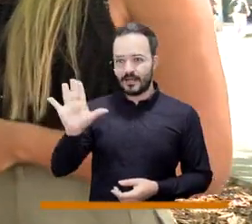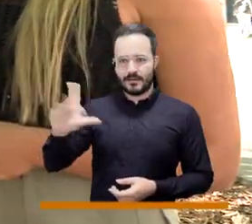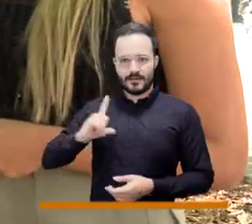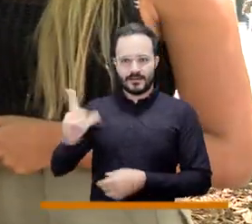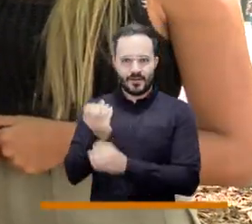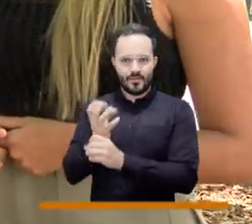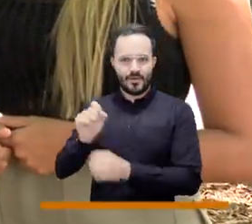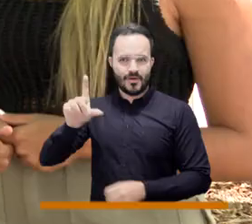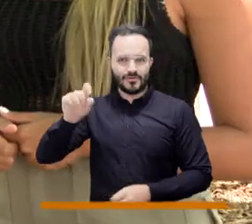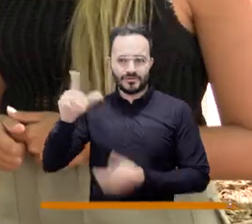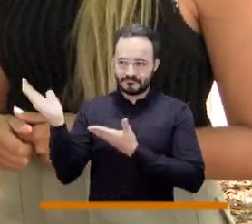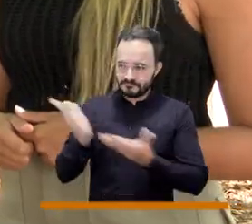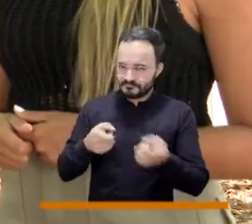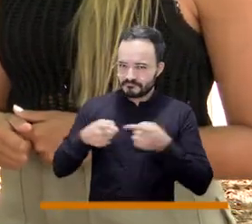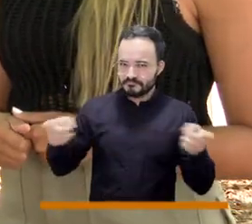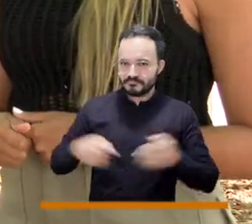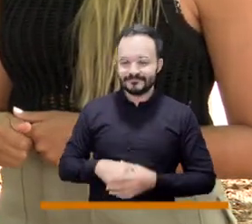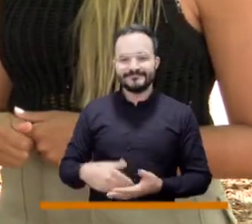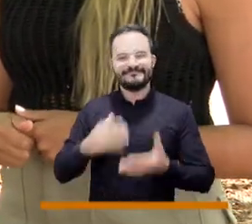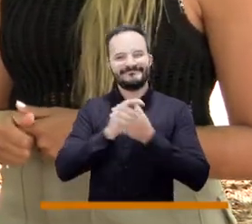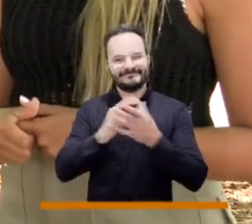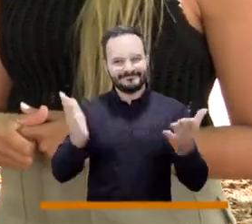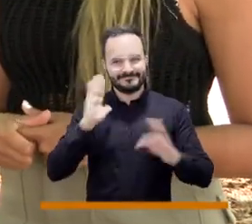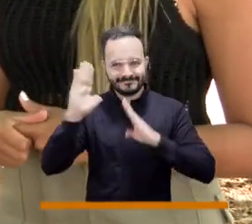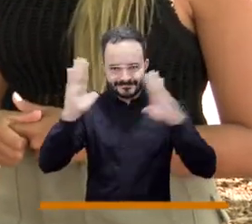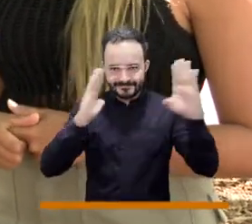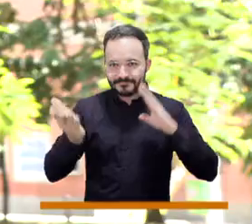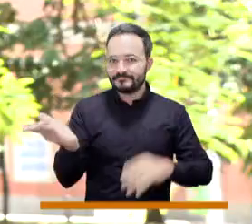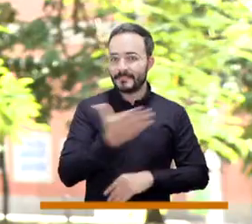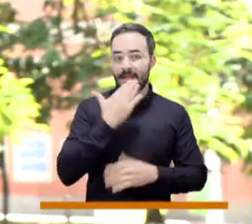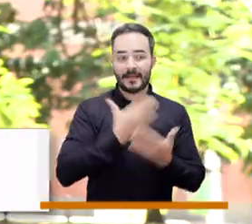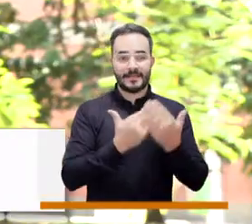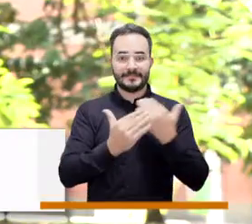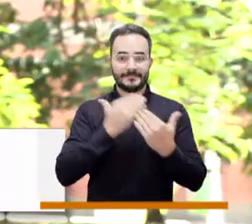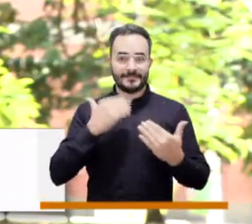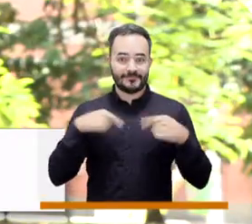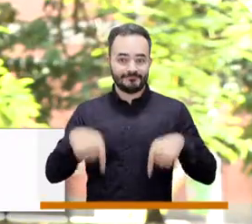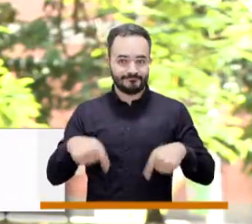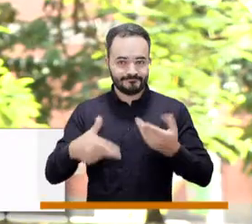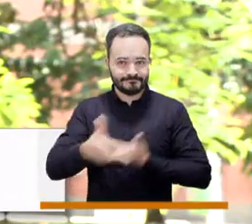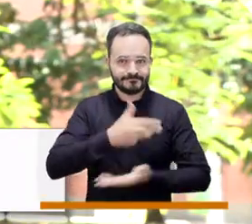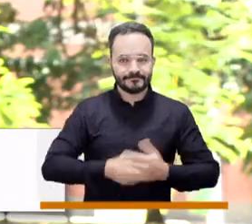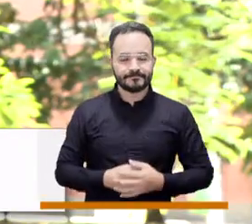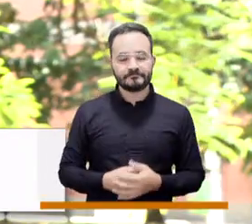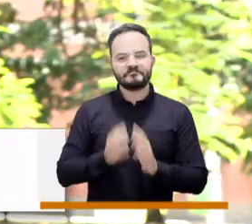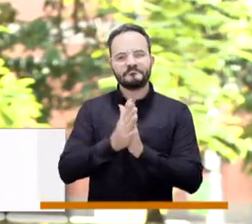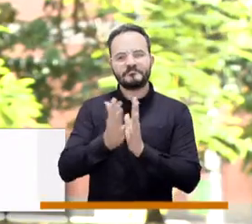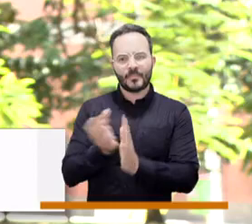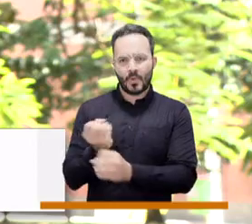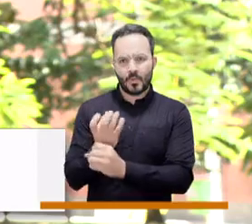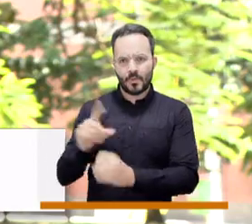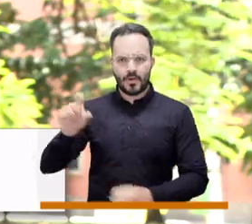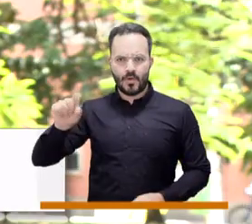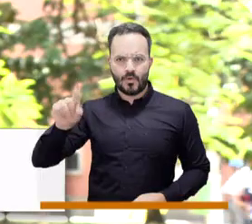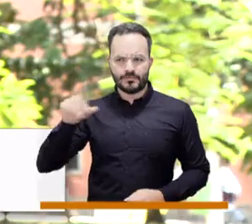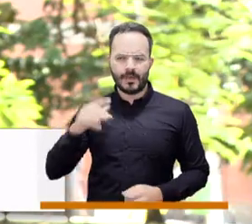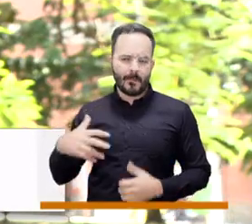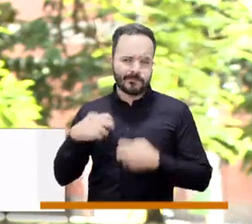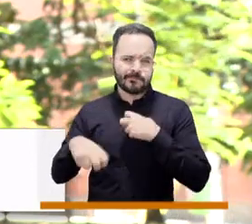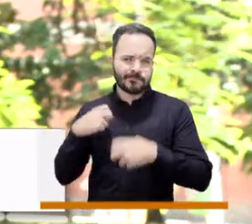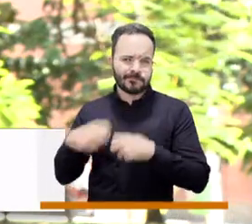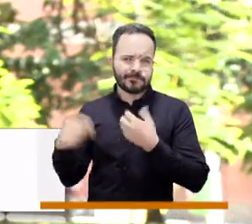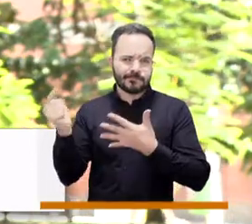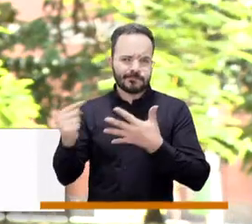Bienvenido, Carlos. Hola, saludos. Muchas gracias por invitarme al programa. Te cuento que nosotros en la Comuna 11 tenemos unas